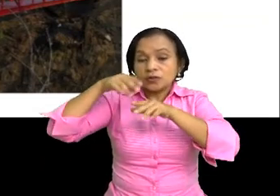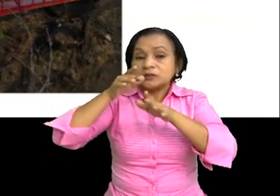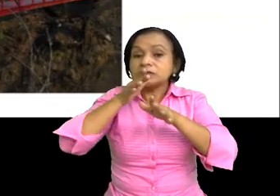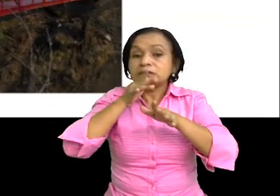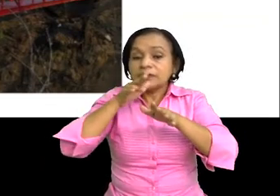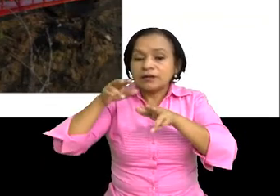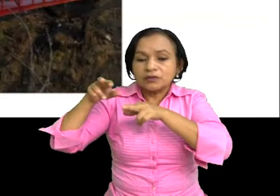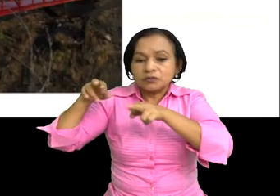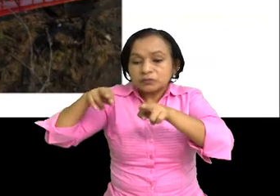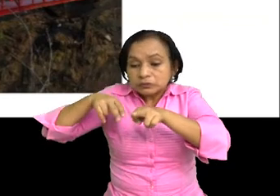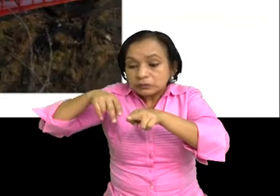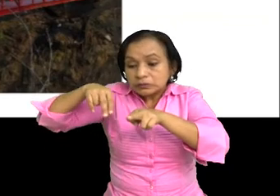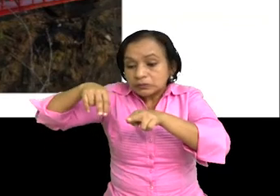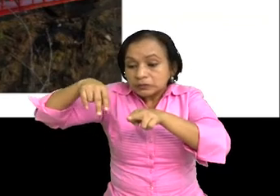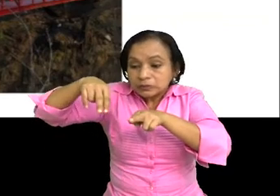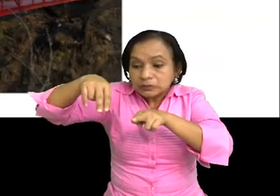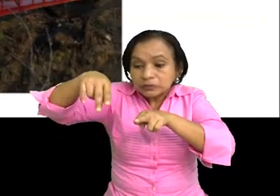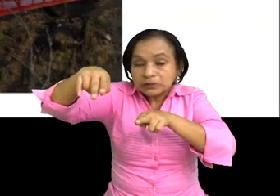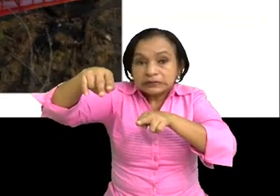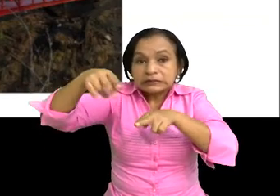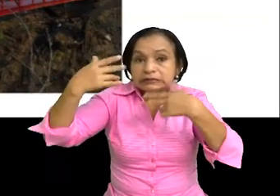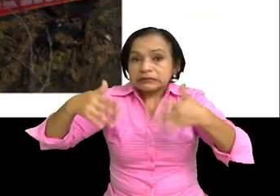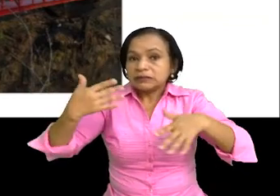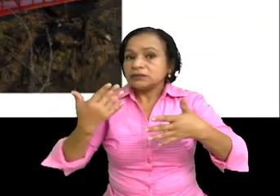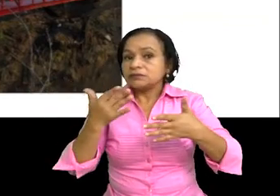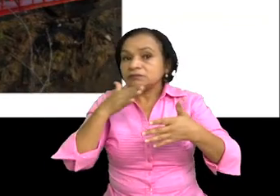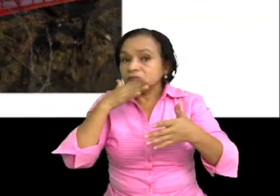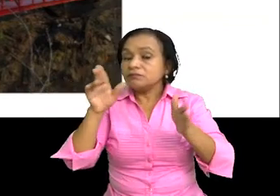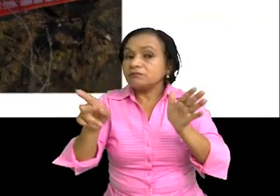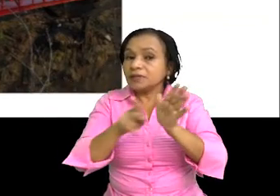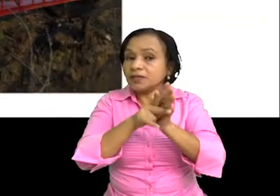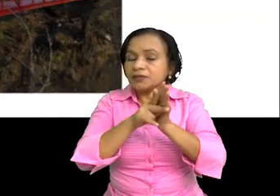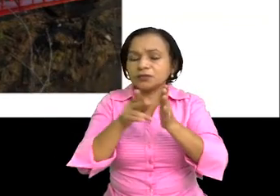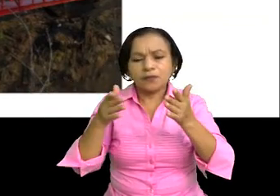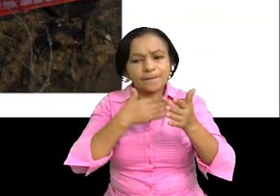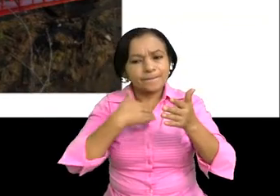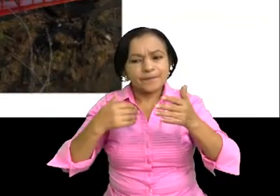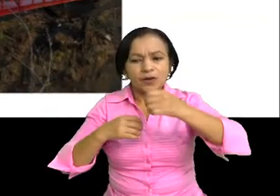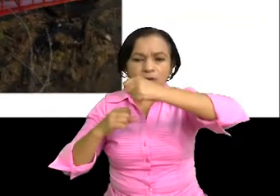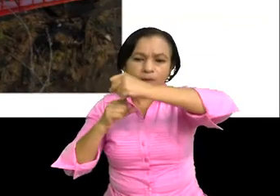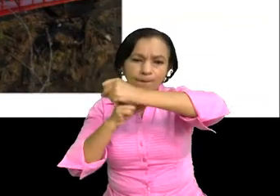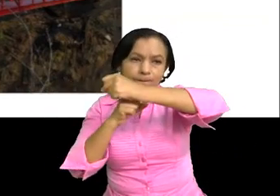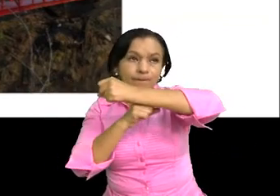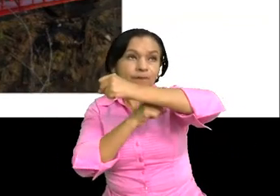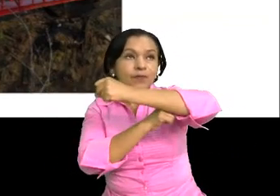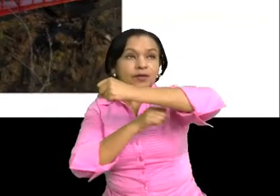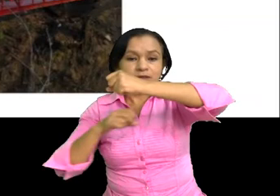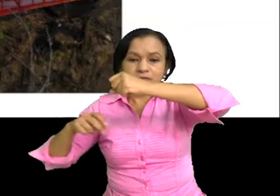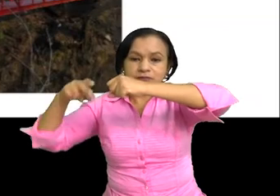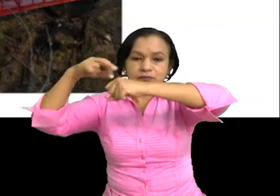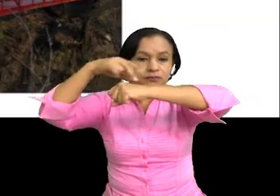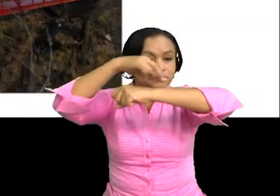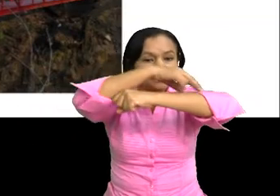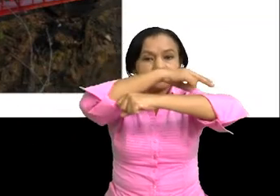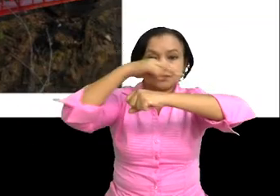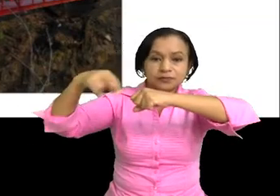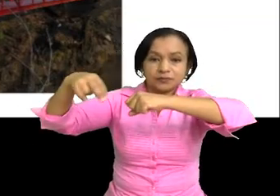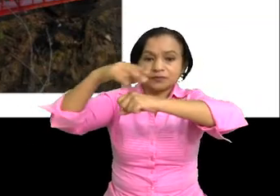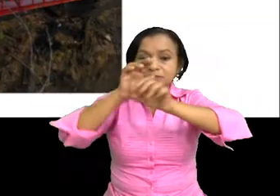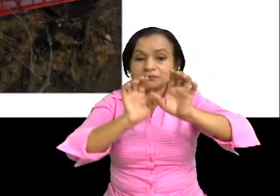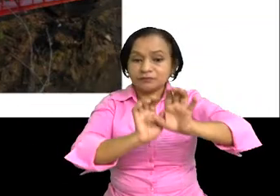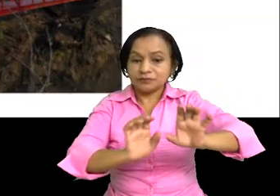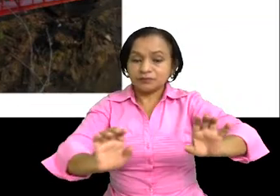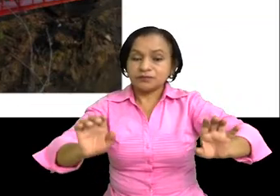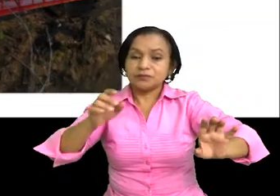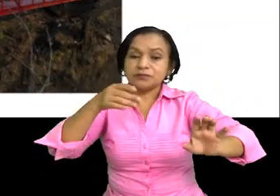complejas. Nosotros les hicimos un puente a las comunidades, un puente peatonal, para que toda la población y principalmente los niños al ir a